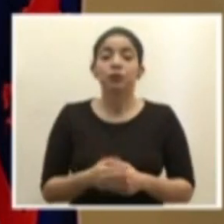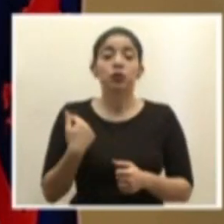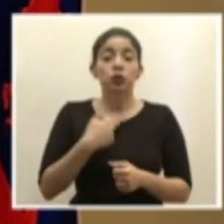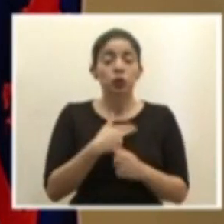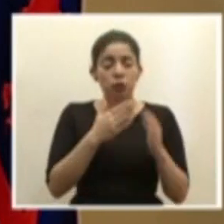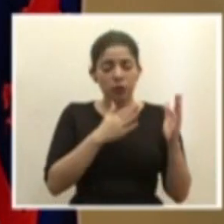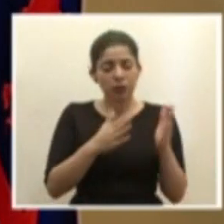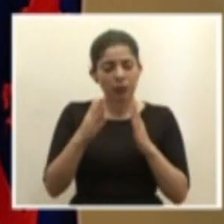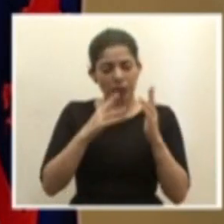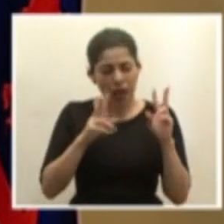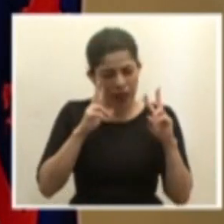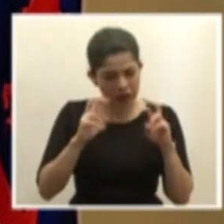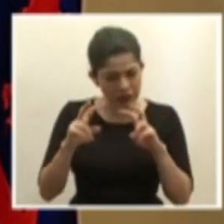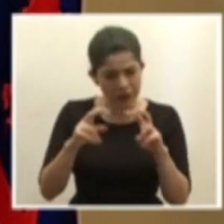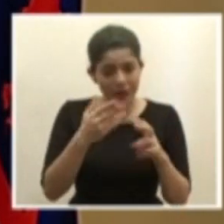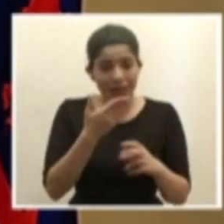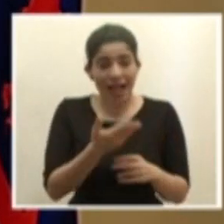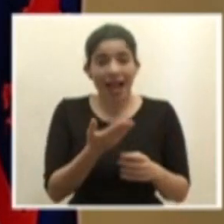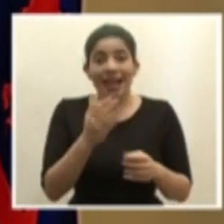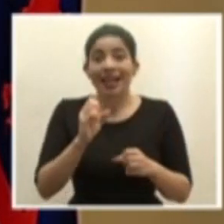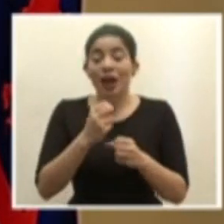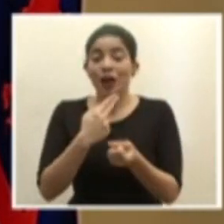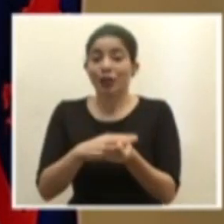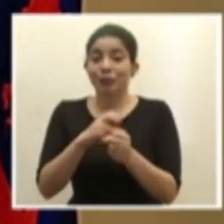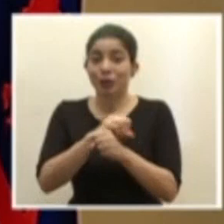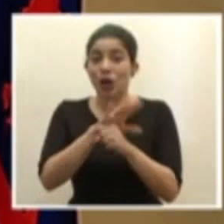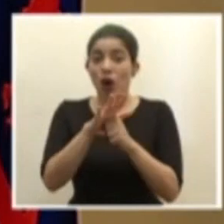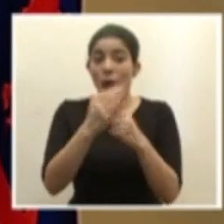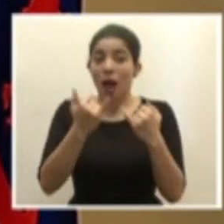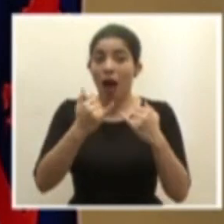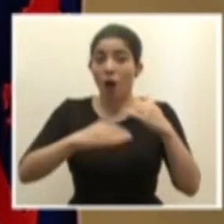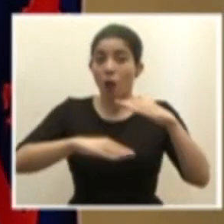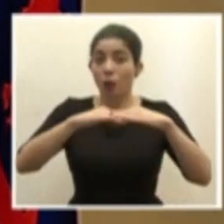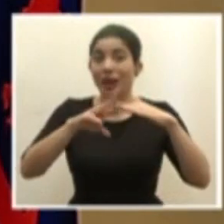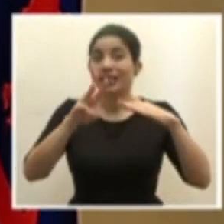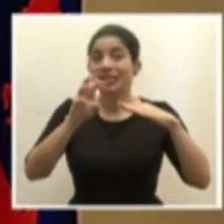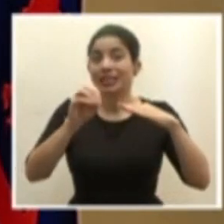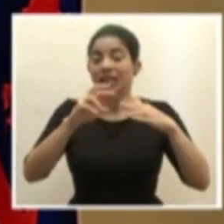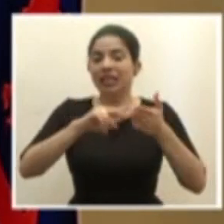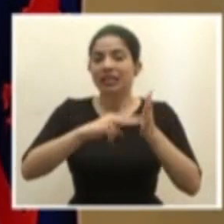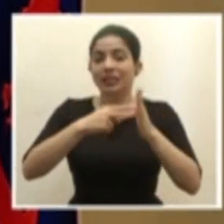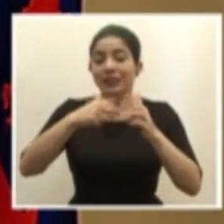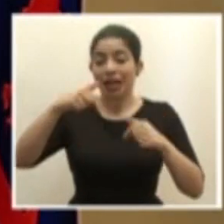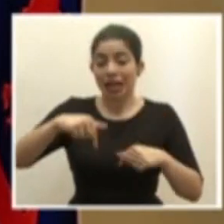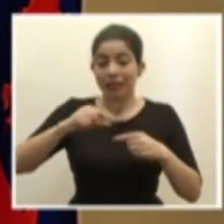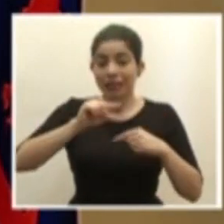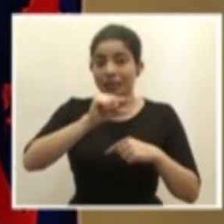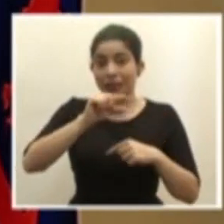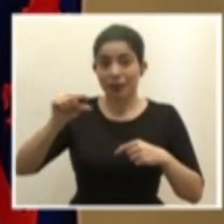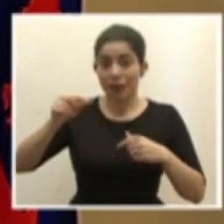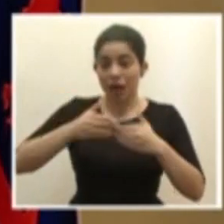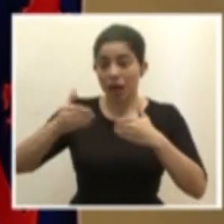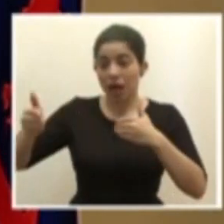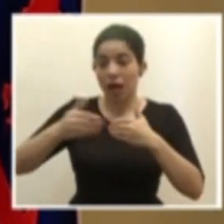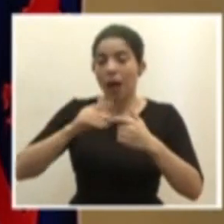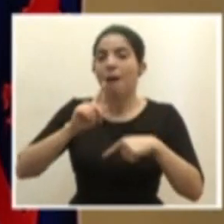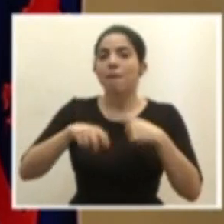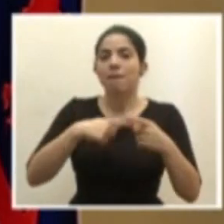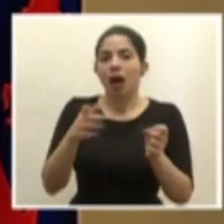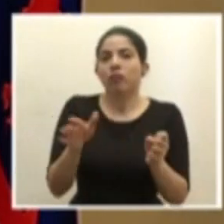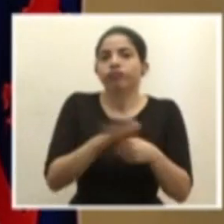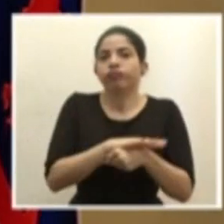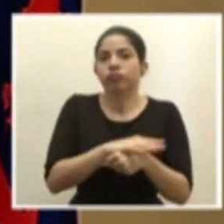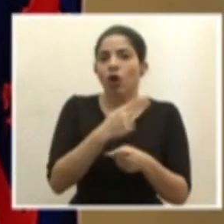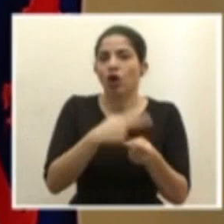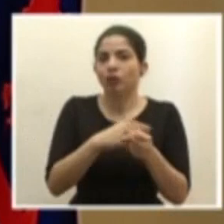Prevemos que SEACO, que ya está en 60, se va a saturar probablemente en el transcurso de esta semana. Vea que